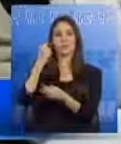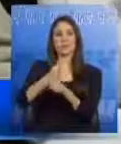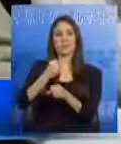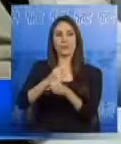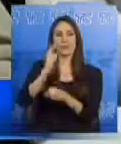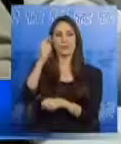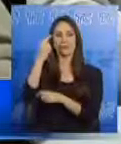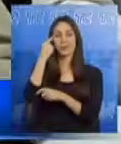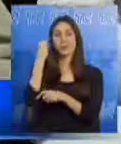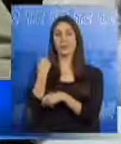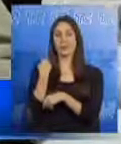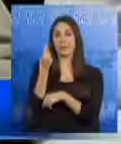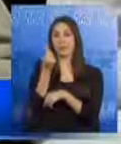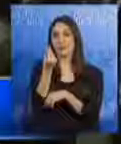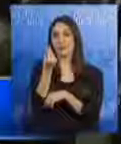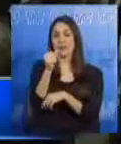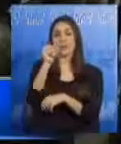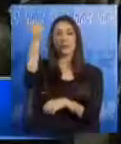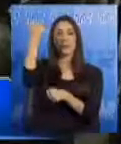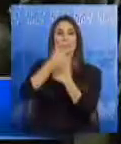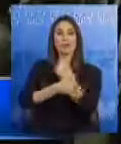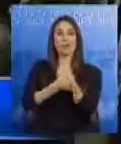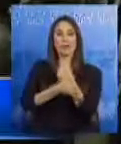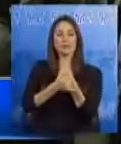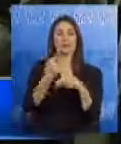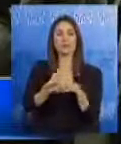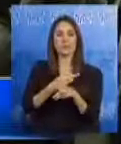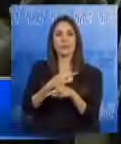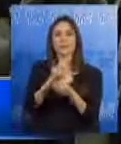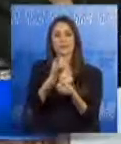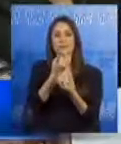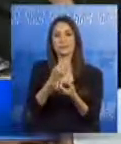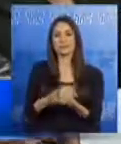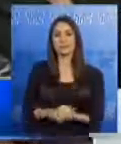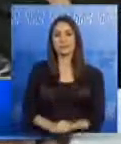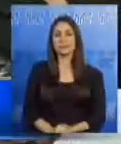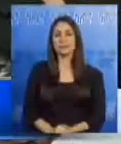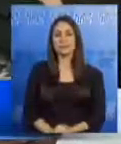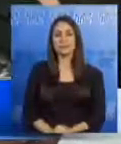que posean dinero en paraísos fiscales.